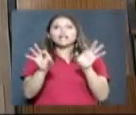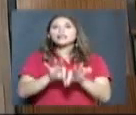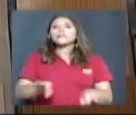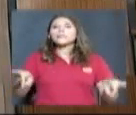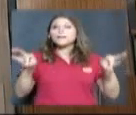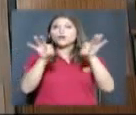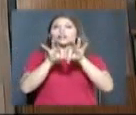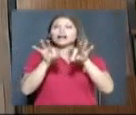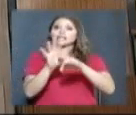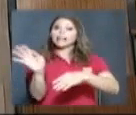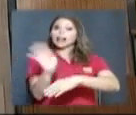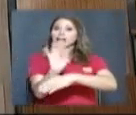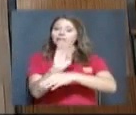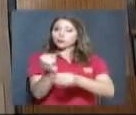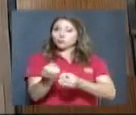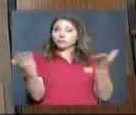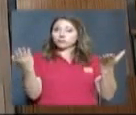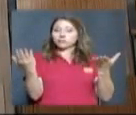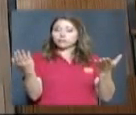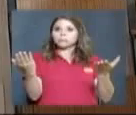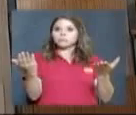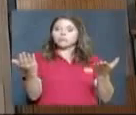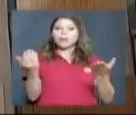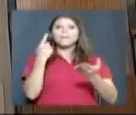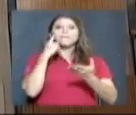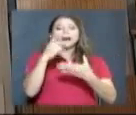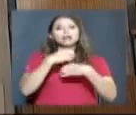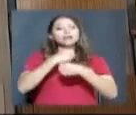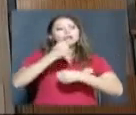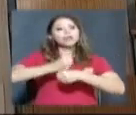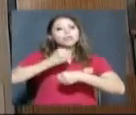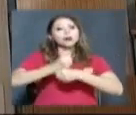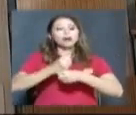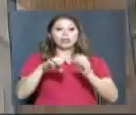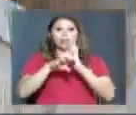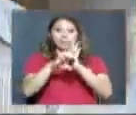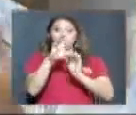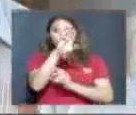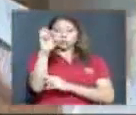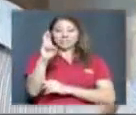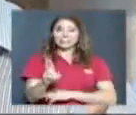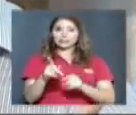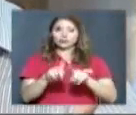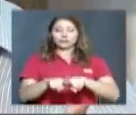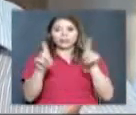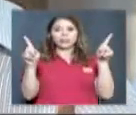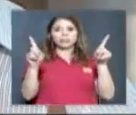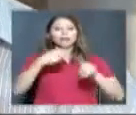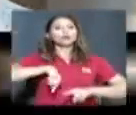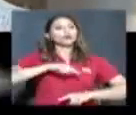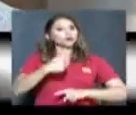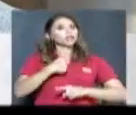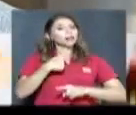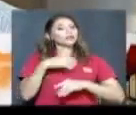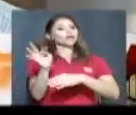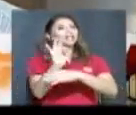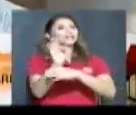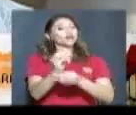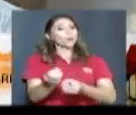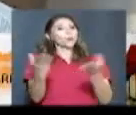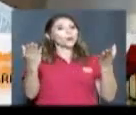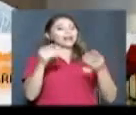ejemplo, la televisión estatal en términos de producción. El caso de Costa Rica ha sido diferente. Por ejemplo, tenemos una televisión estatal que critica al gobierno.